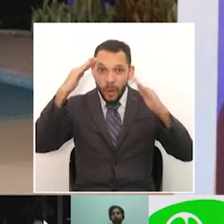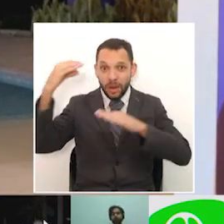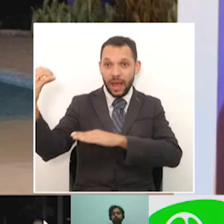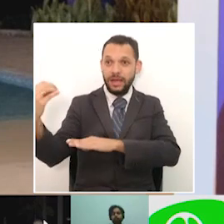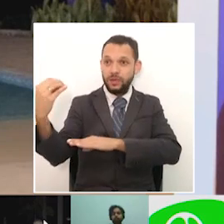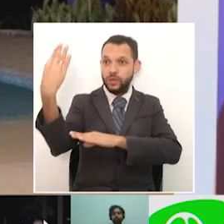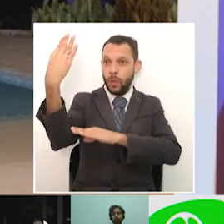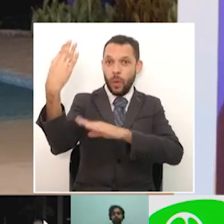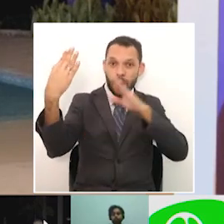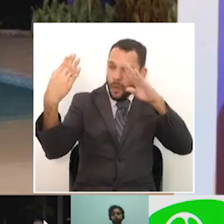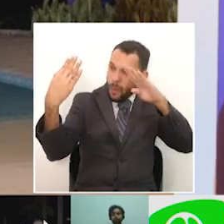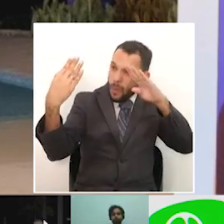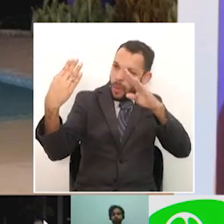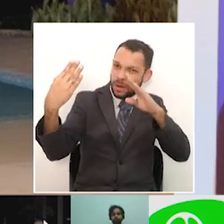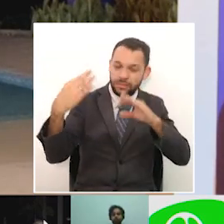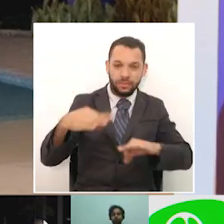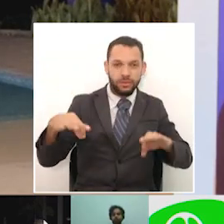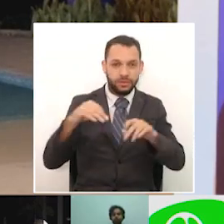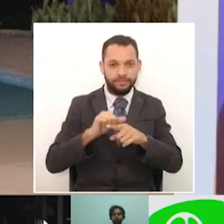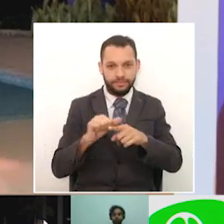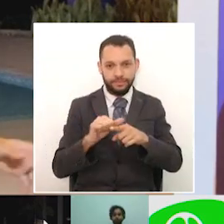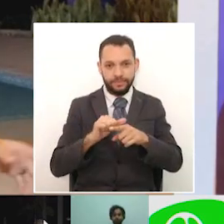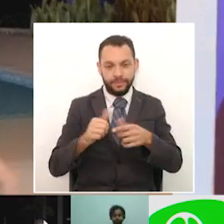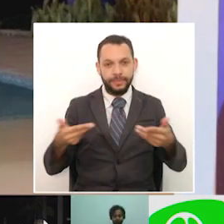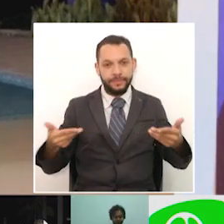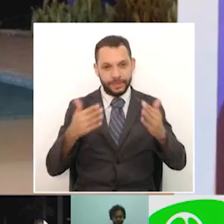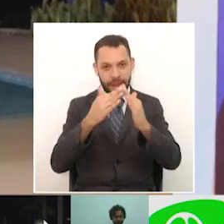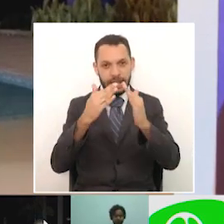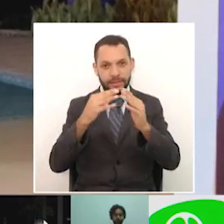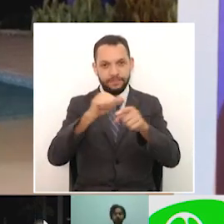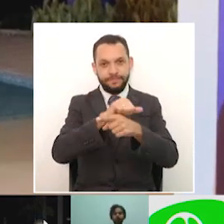herramienta fantástica para que hagamos en nuestros hogares.